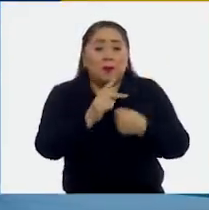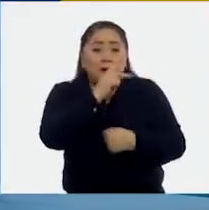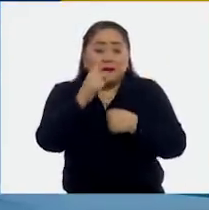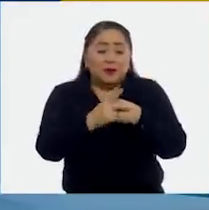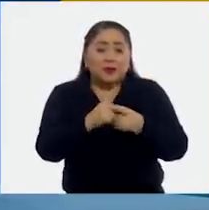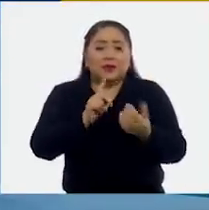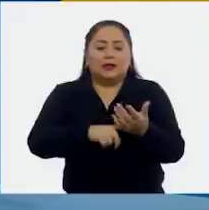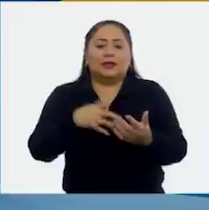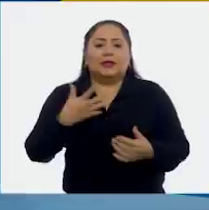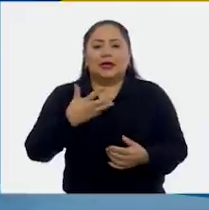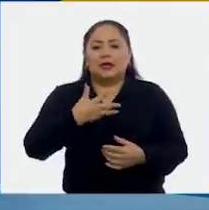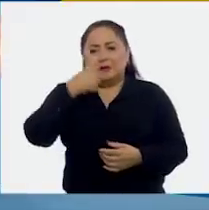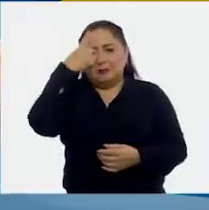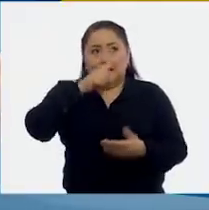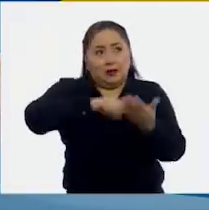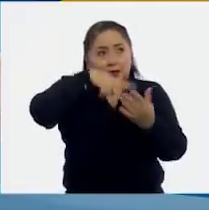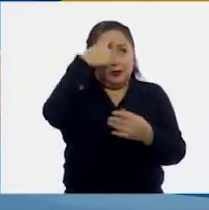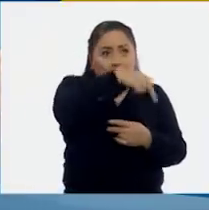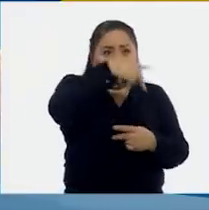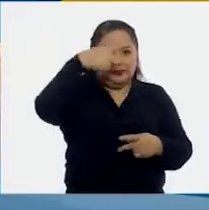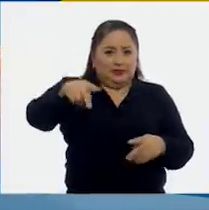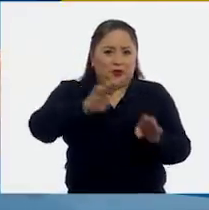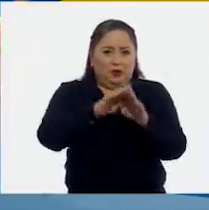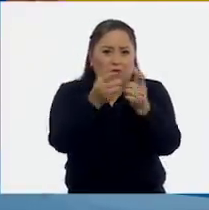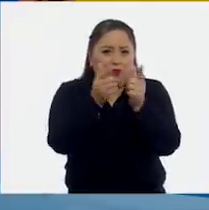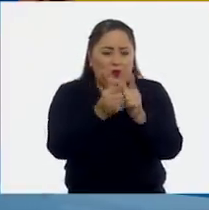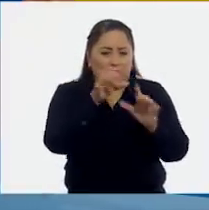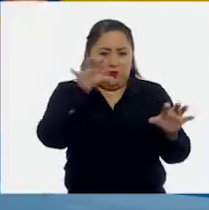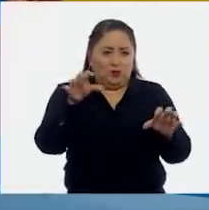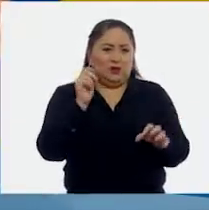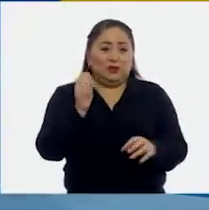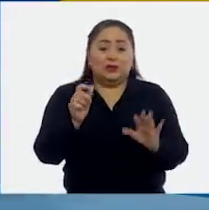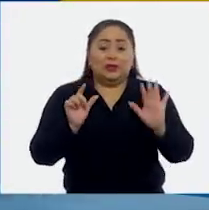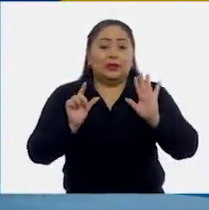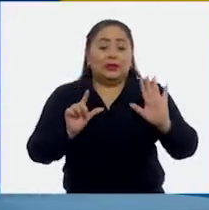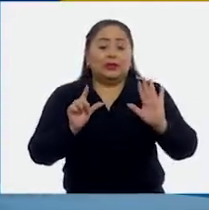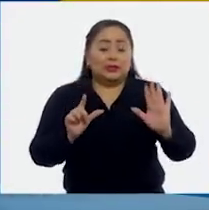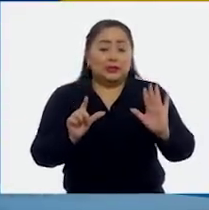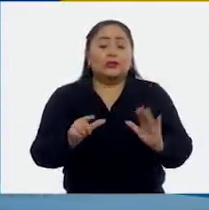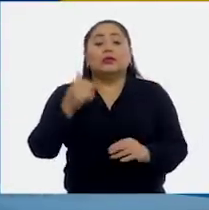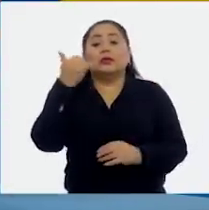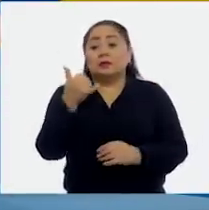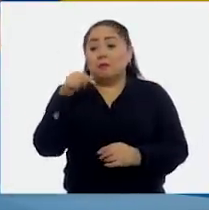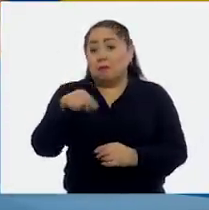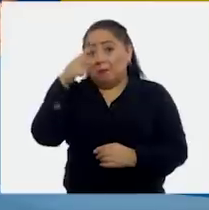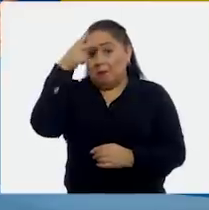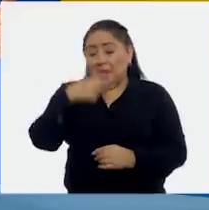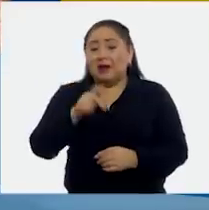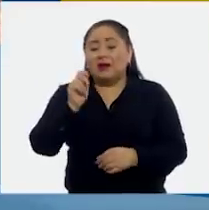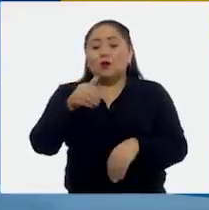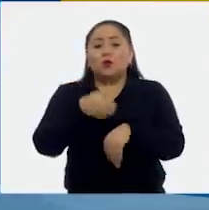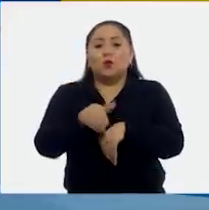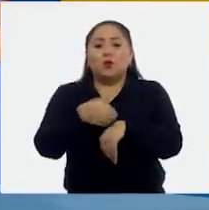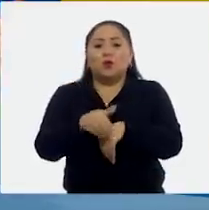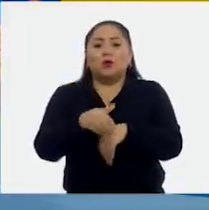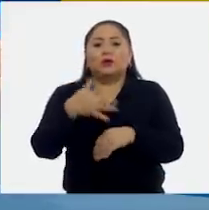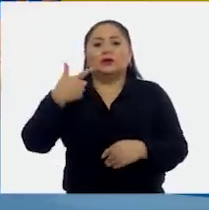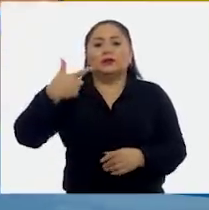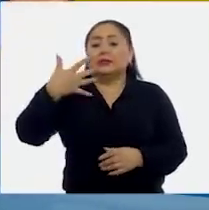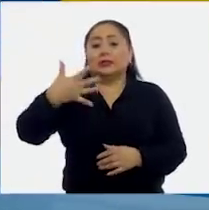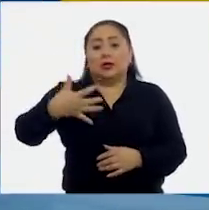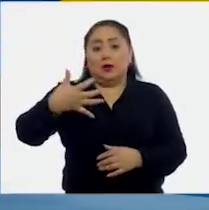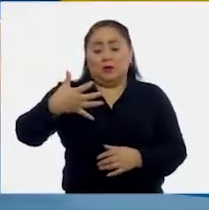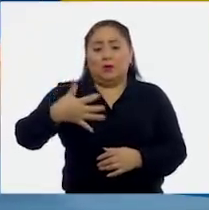las características para estar dentro de este selecto grupo. Son 17. Y México ocupa el lugar número